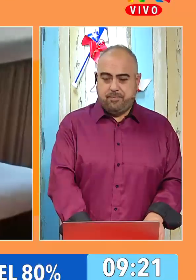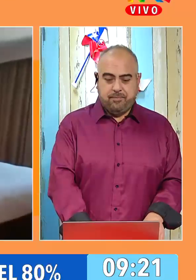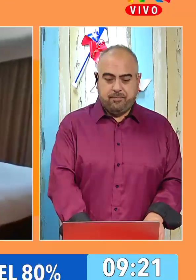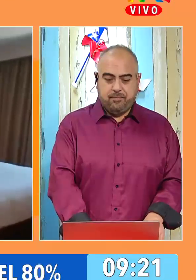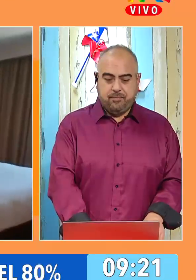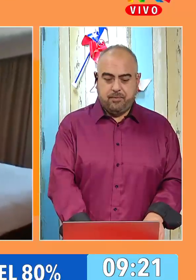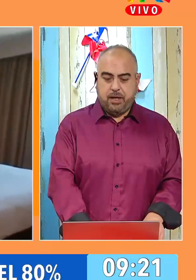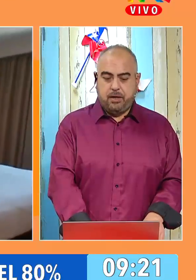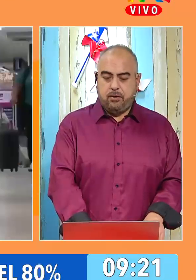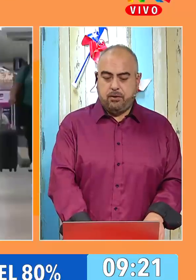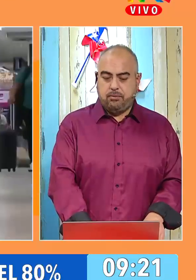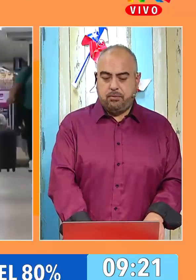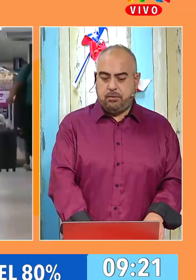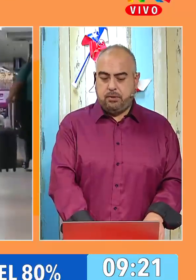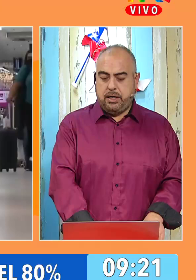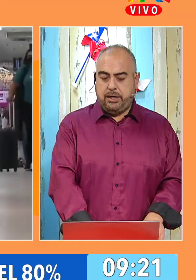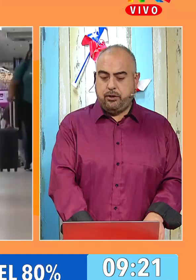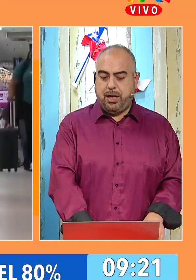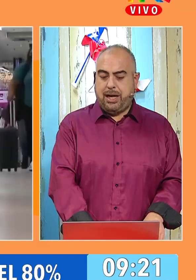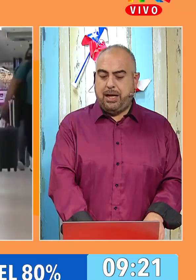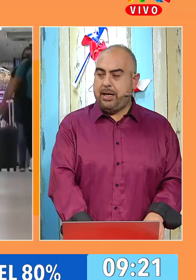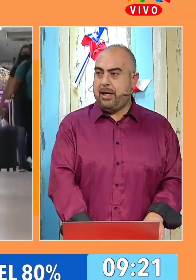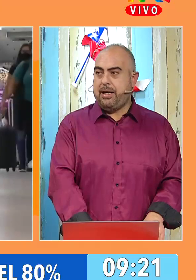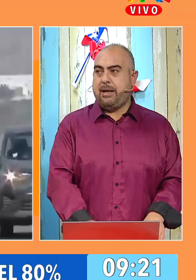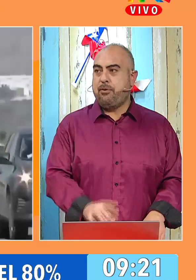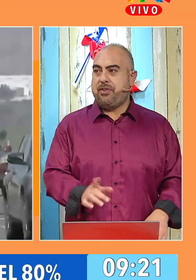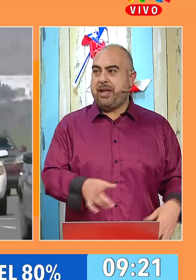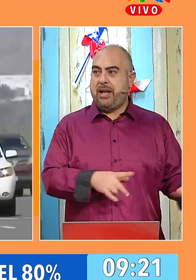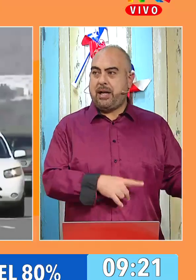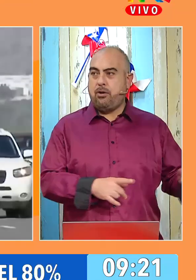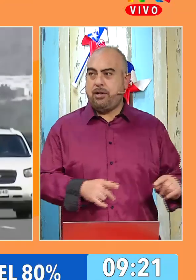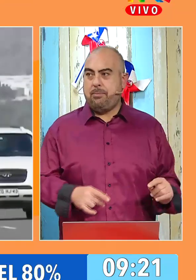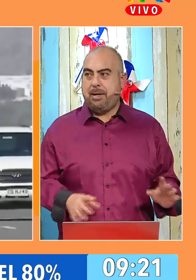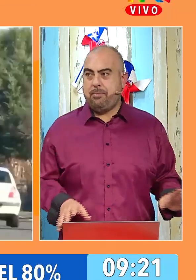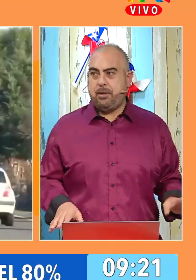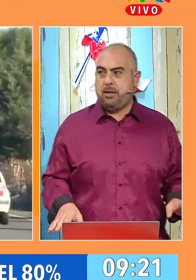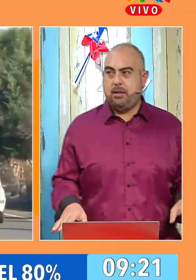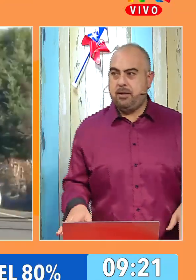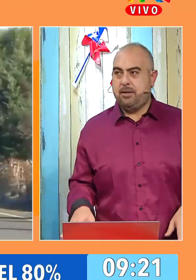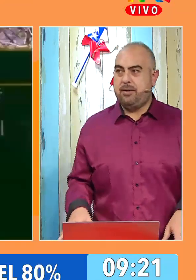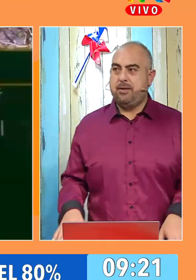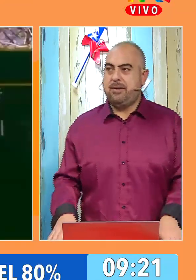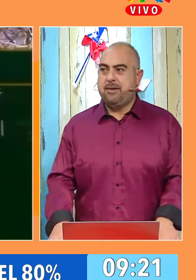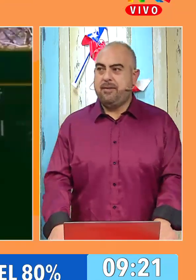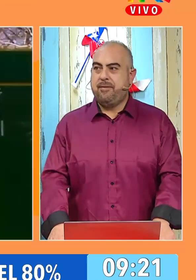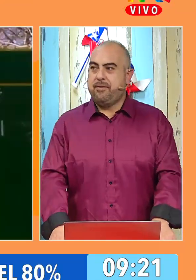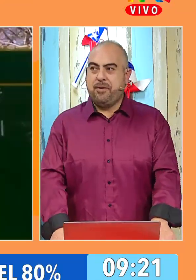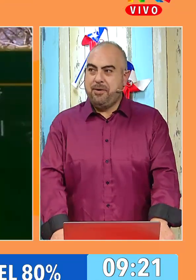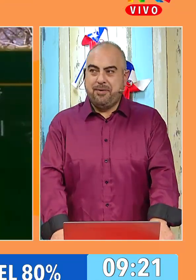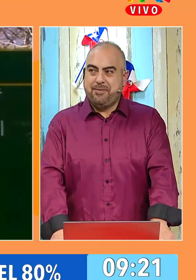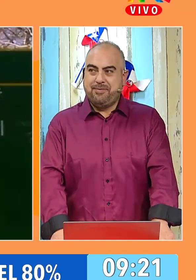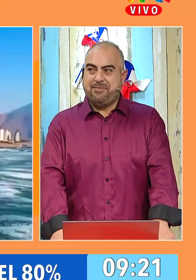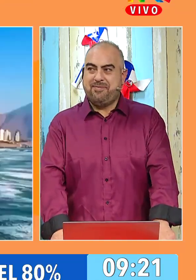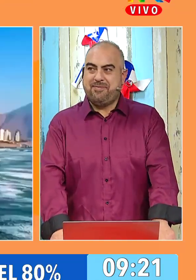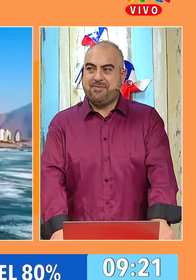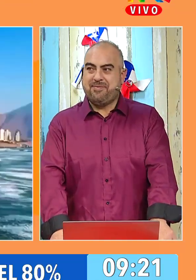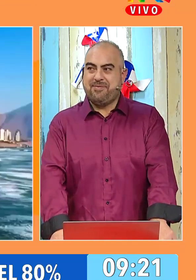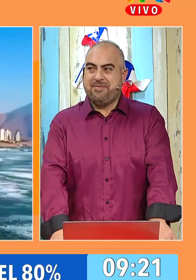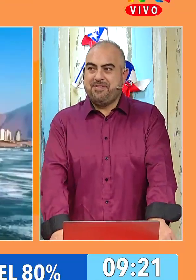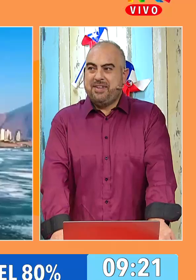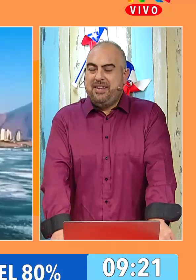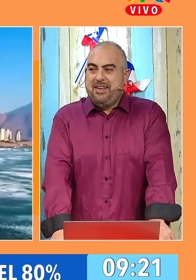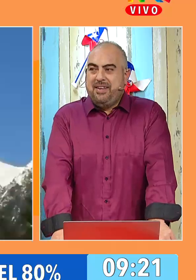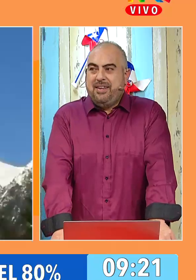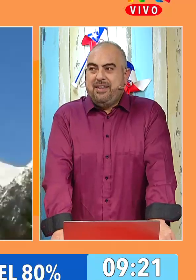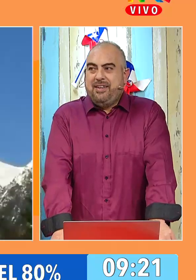que esté aquí en Santiago nomás. No, no. Ni al litoral, ni a la montaña, en el Cajón del Maipo. No creo. ¿No? No. ¿Tú tienes ganas